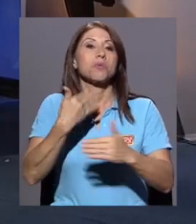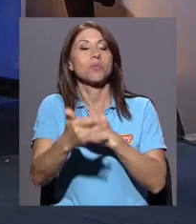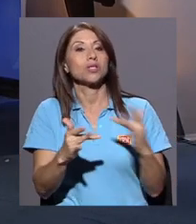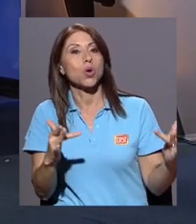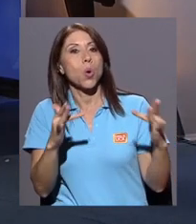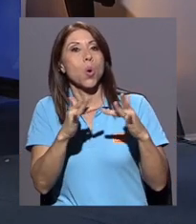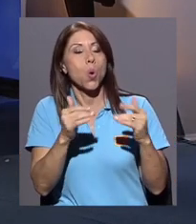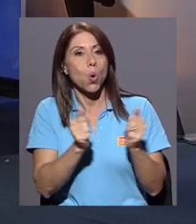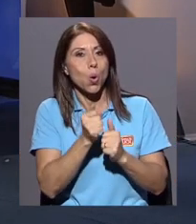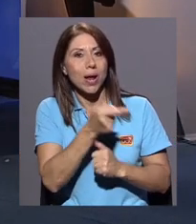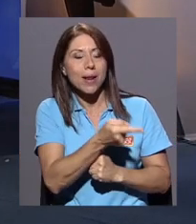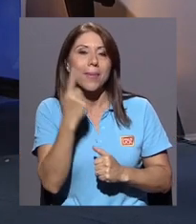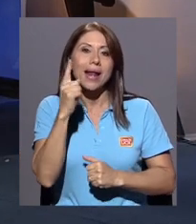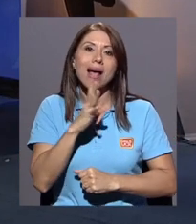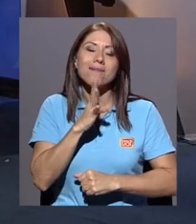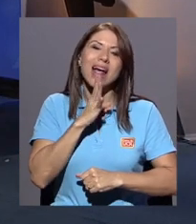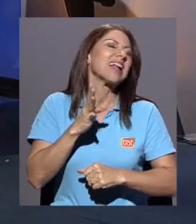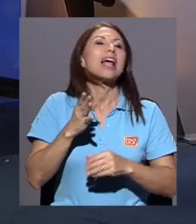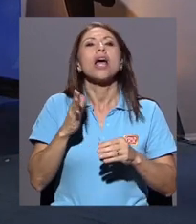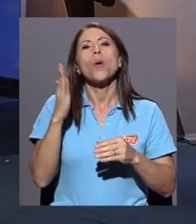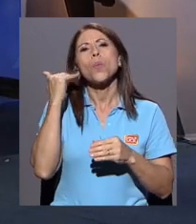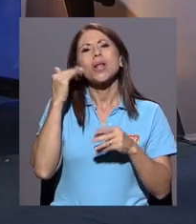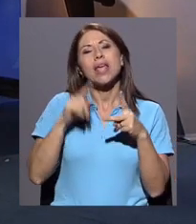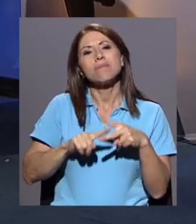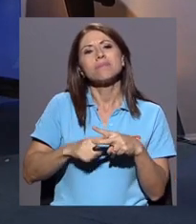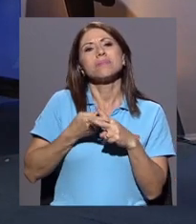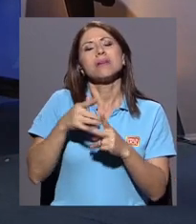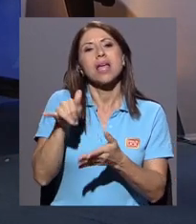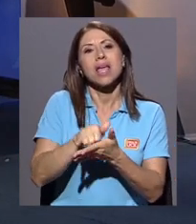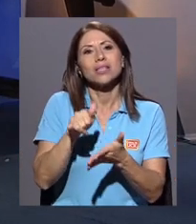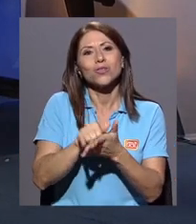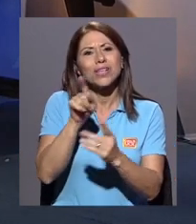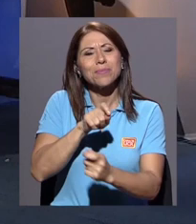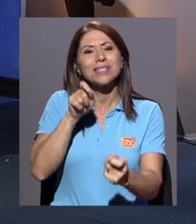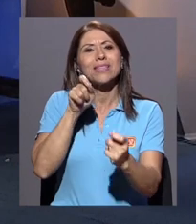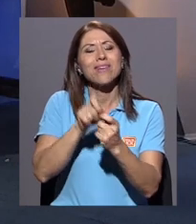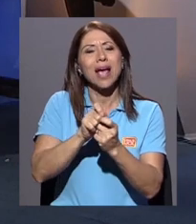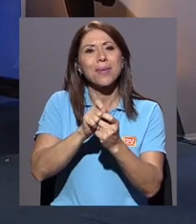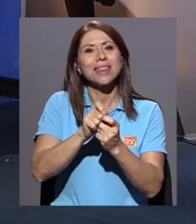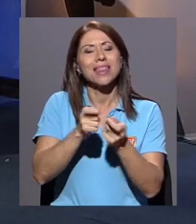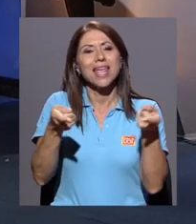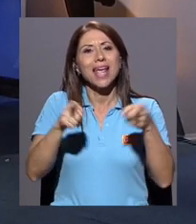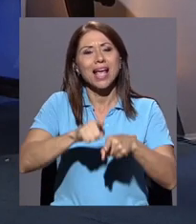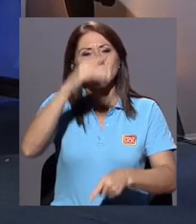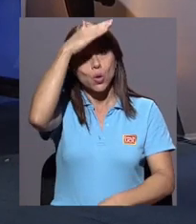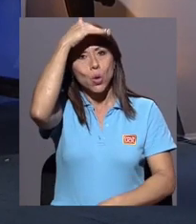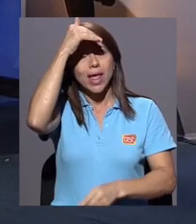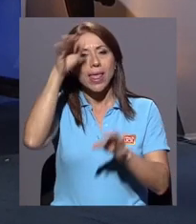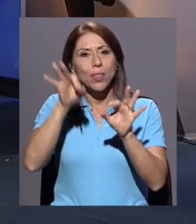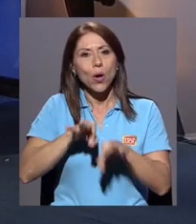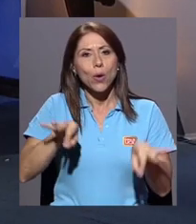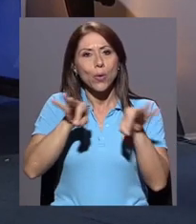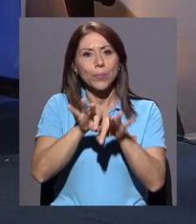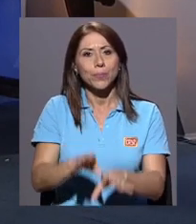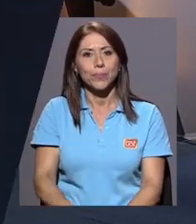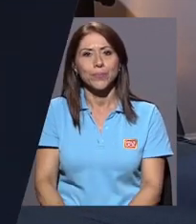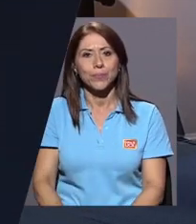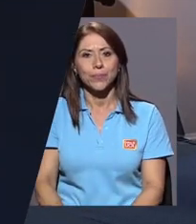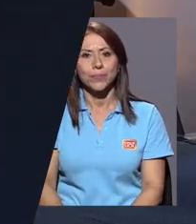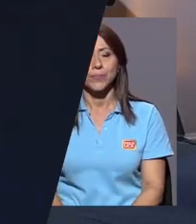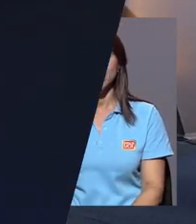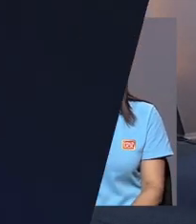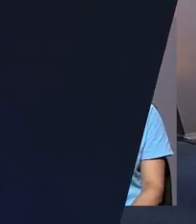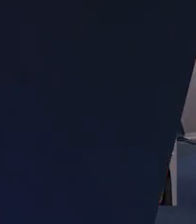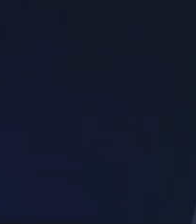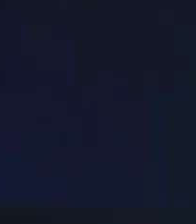ahora con don Silvio para hablar un poquito sobre qué detonó esto y específicamente el caso de Donald Trump, que creo que es fundamental.